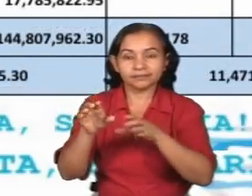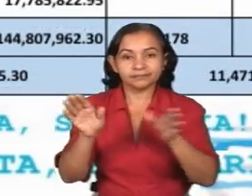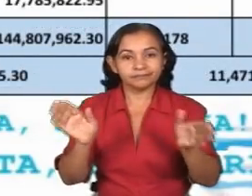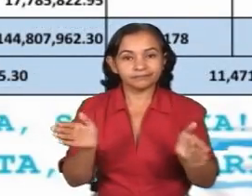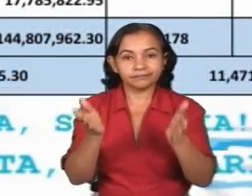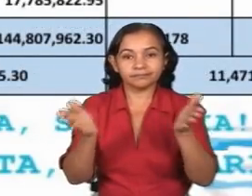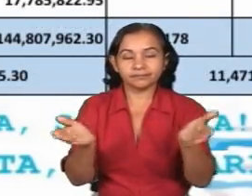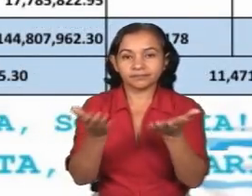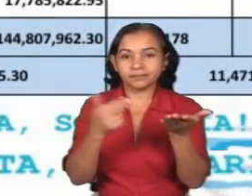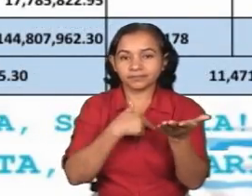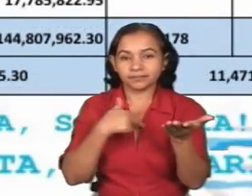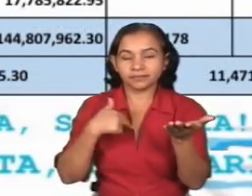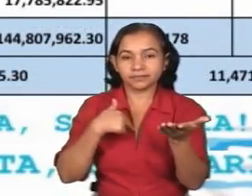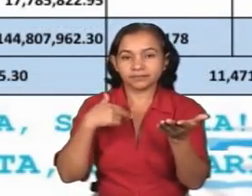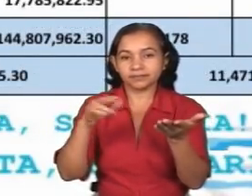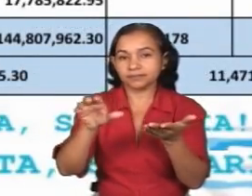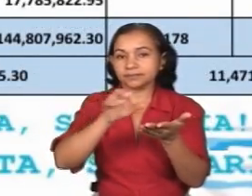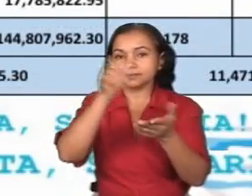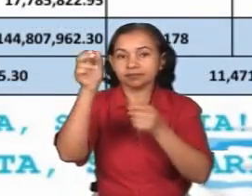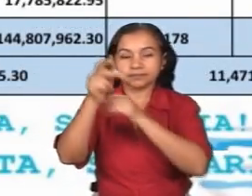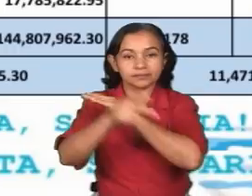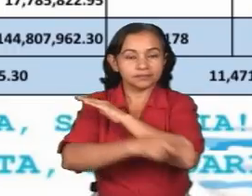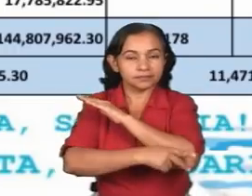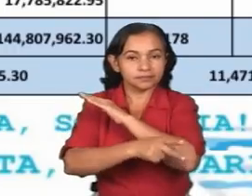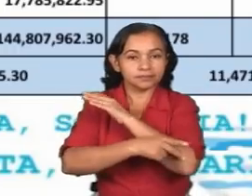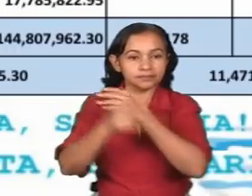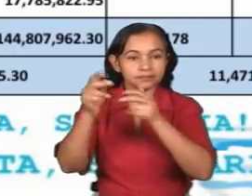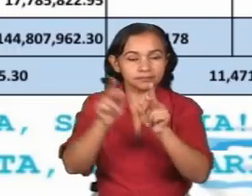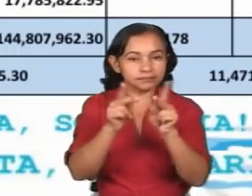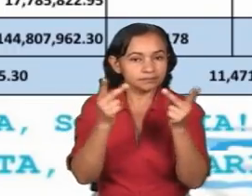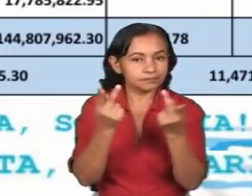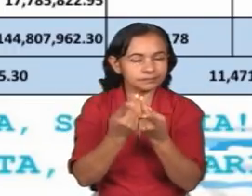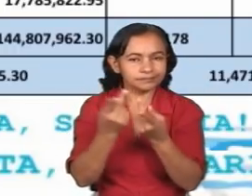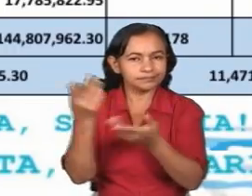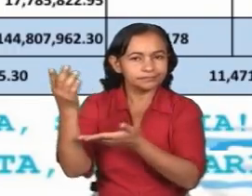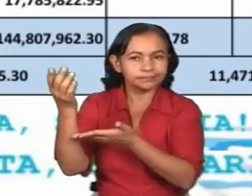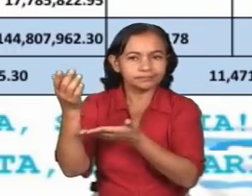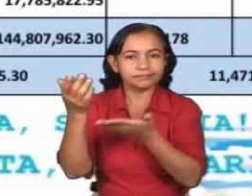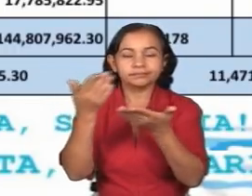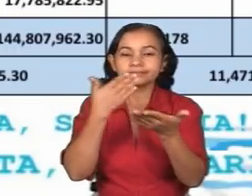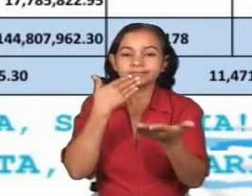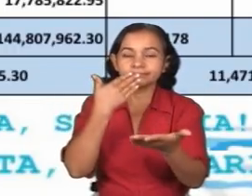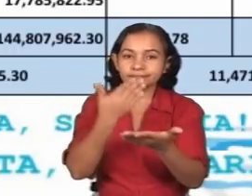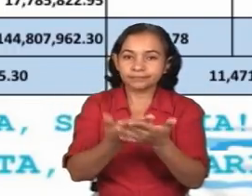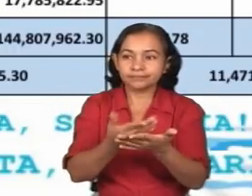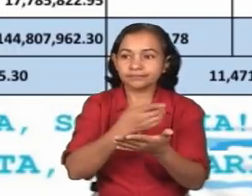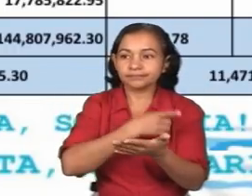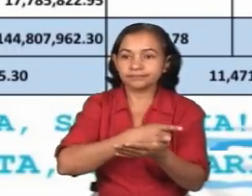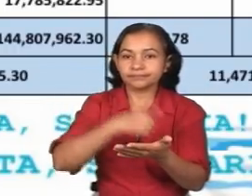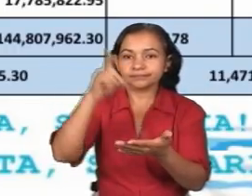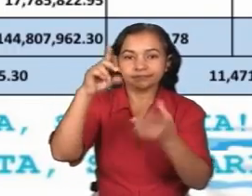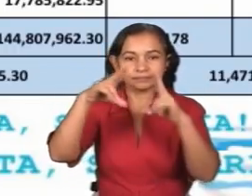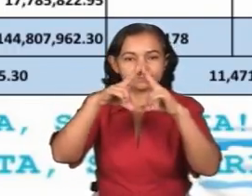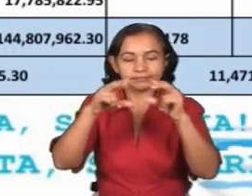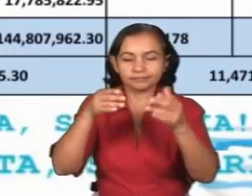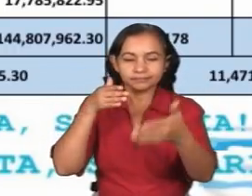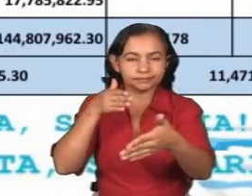promoviendo fuera del país, injerencia y el pueblo, y la injerencia y eso, pero gracias a Dios, este país no se